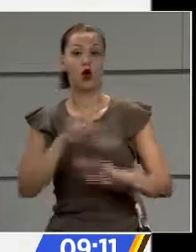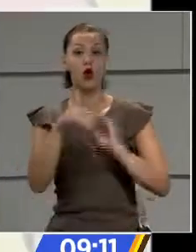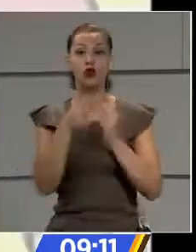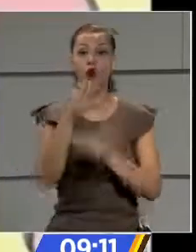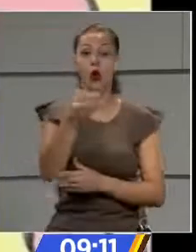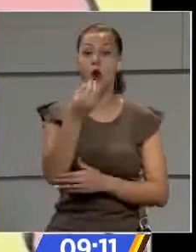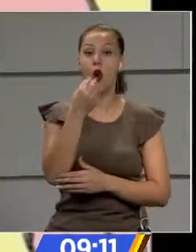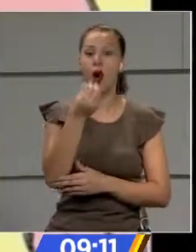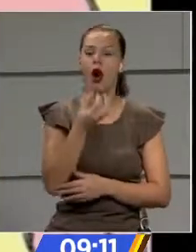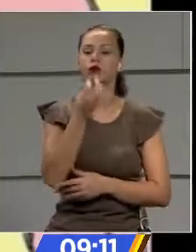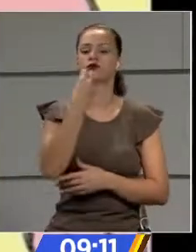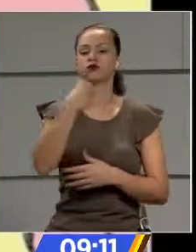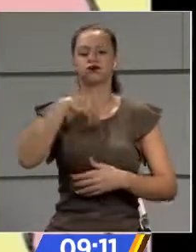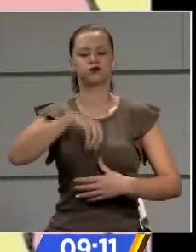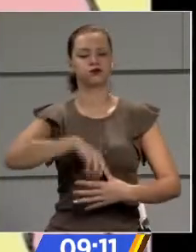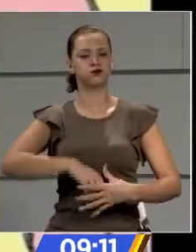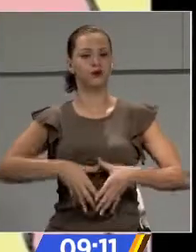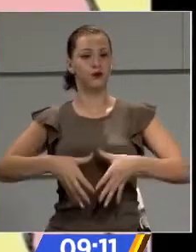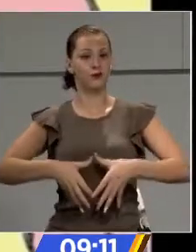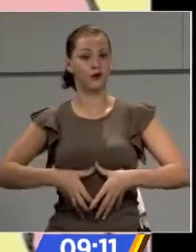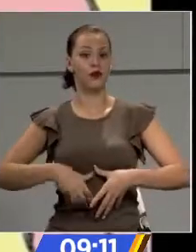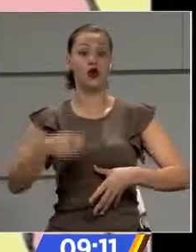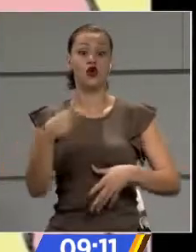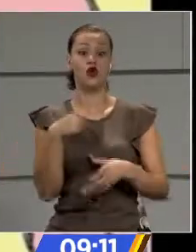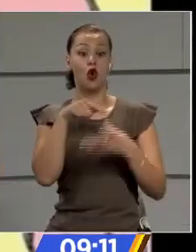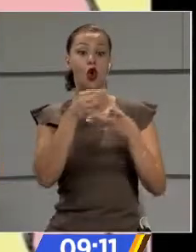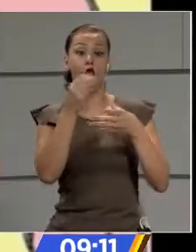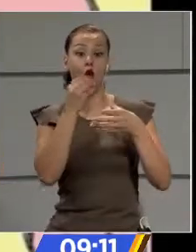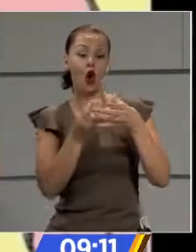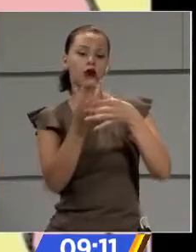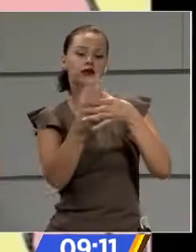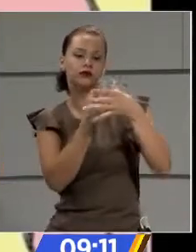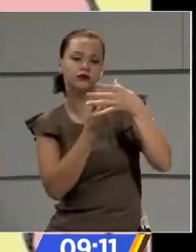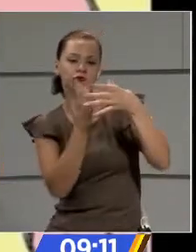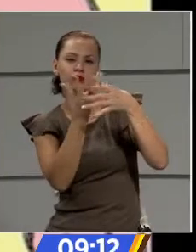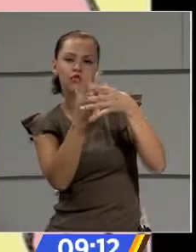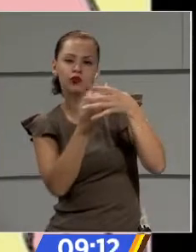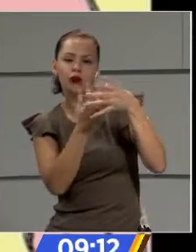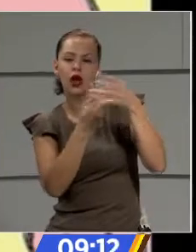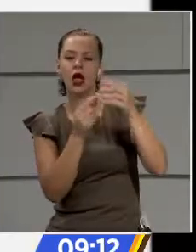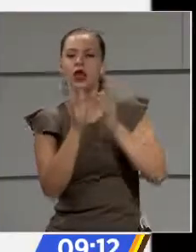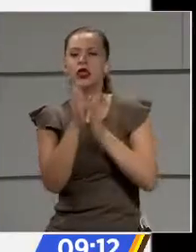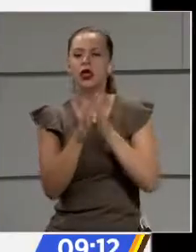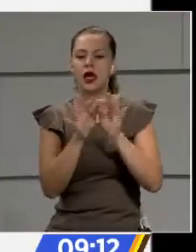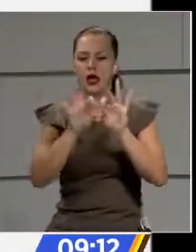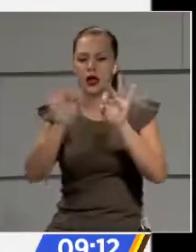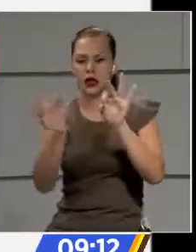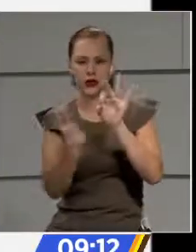comes la recibo yo. Después pasaré este alimento lentamente al intestino.